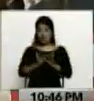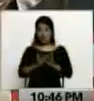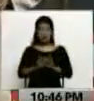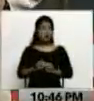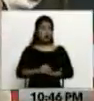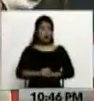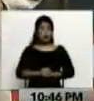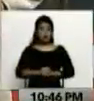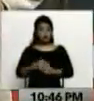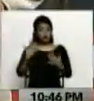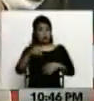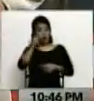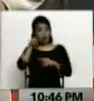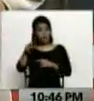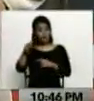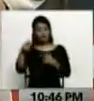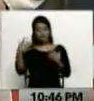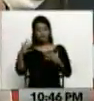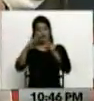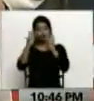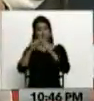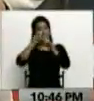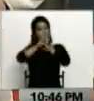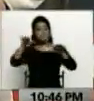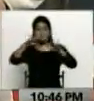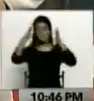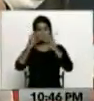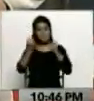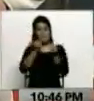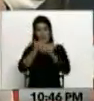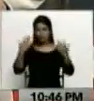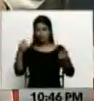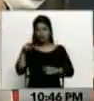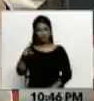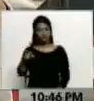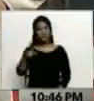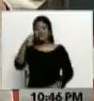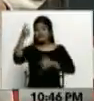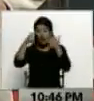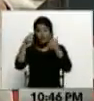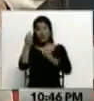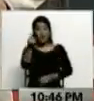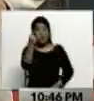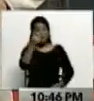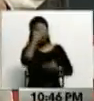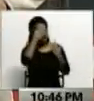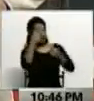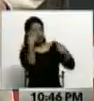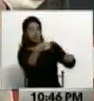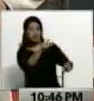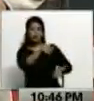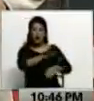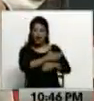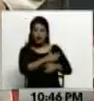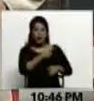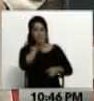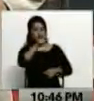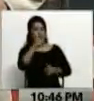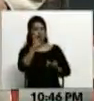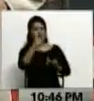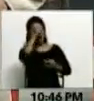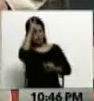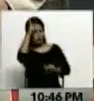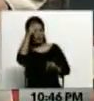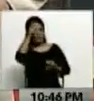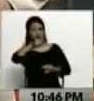mundial una referencia en el mundo y que nunca se olvidó de los cantadores de los vegueros de